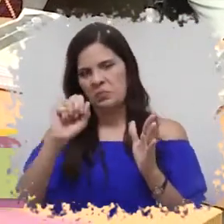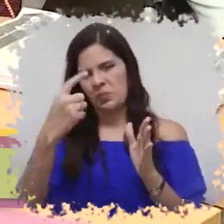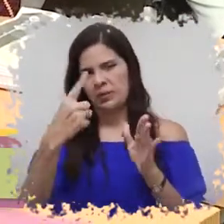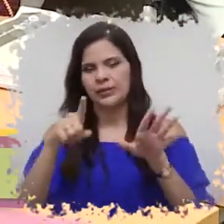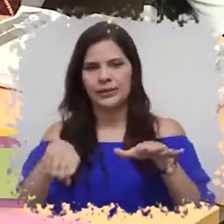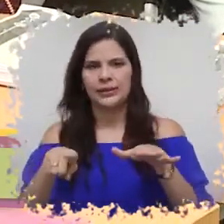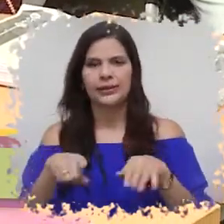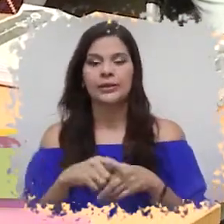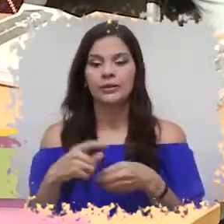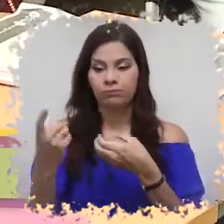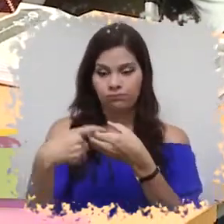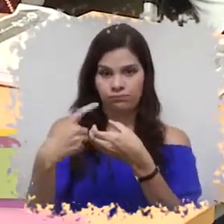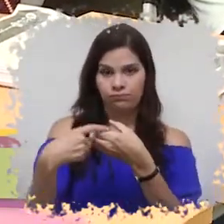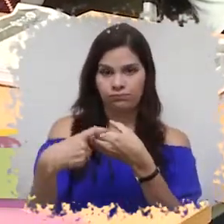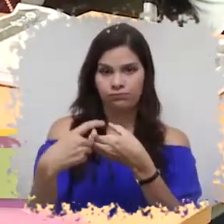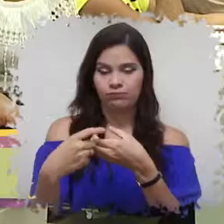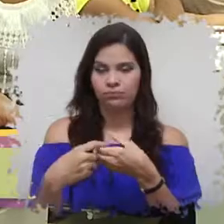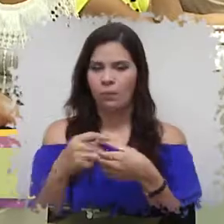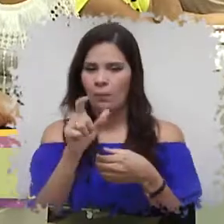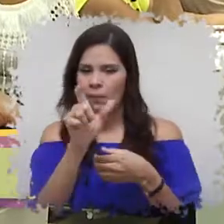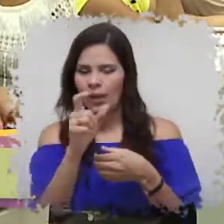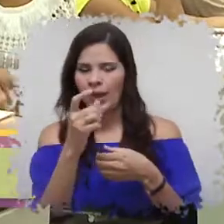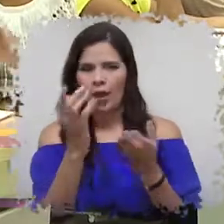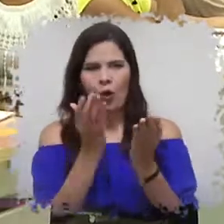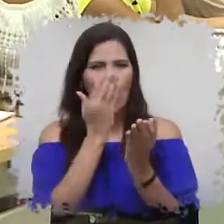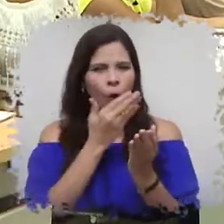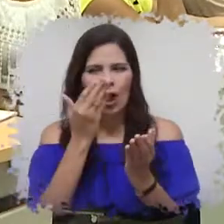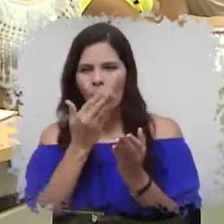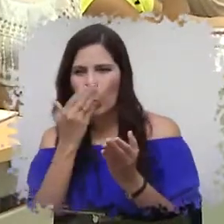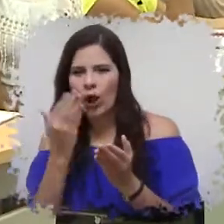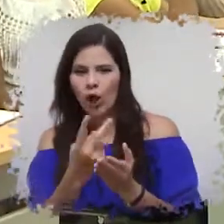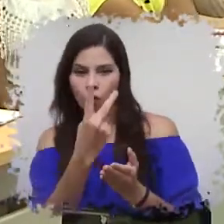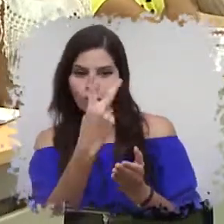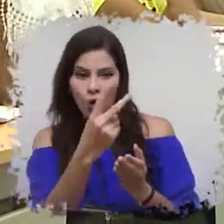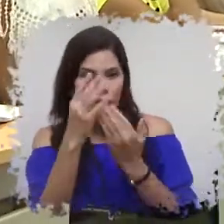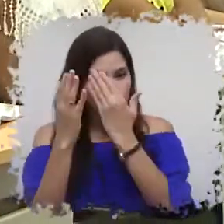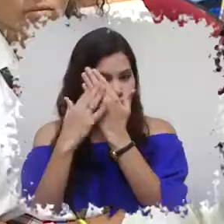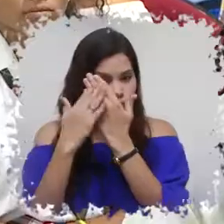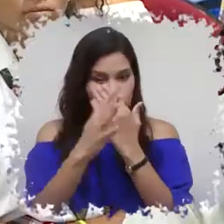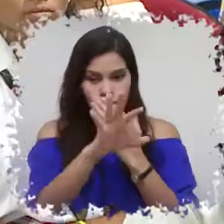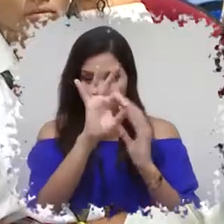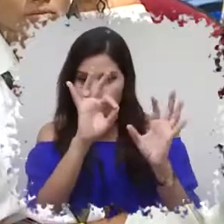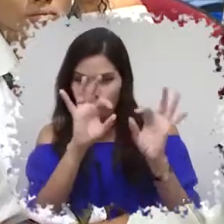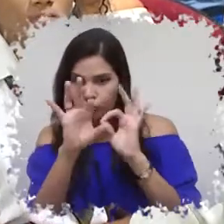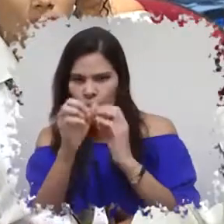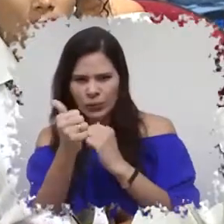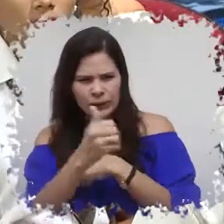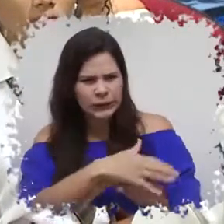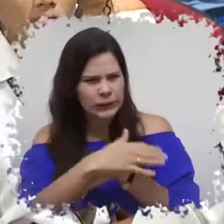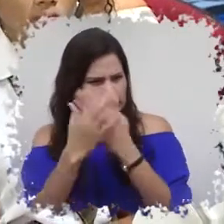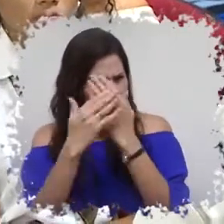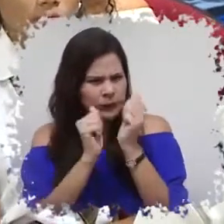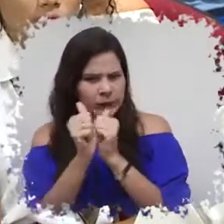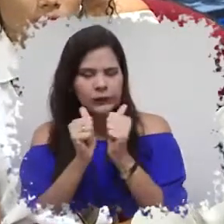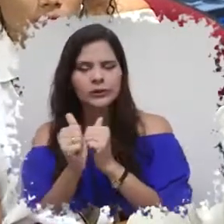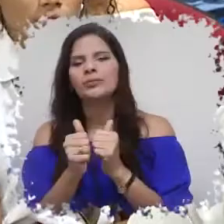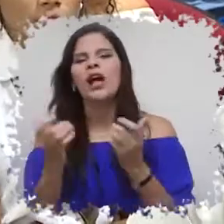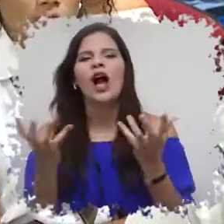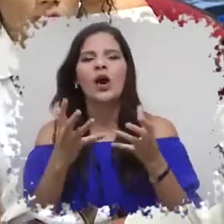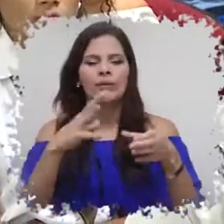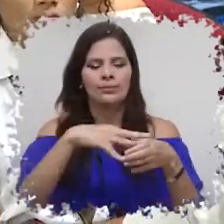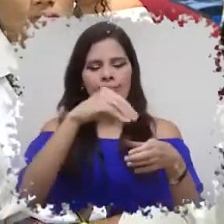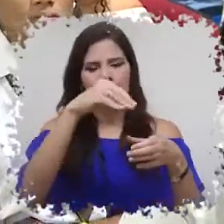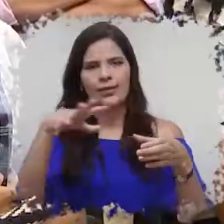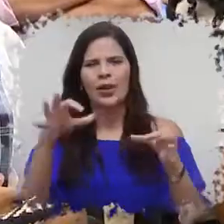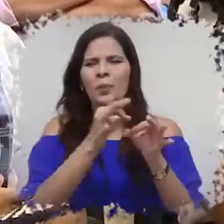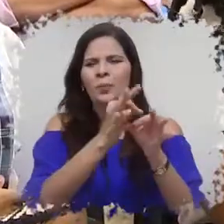académico 2018-1, proyecto que otorgará cupos directos a los dos bachilleres con los mejores resultados en las pruebas SABER,